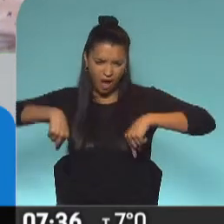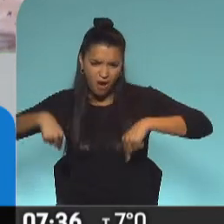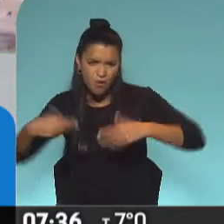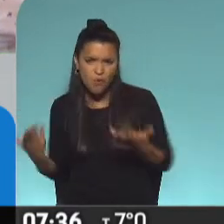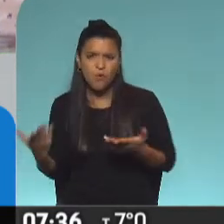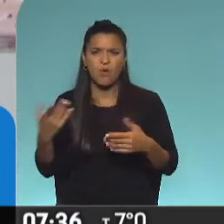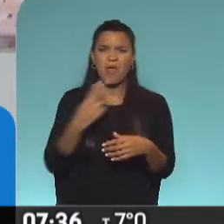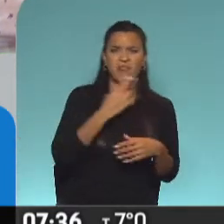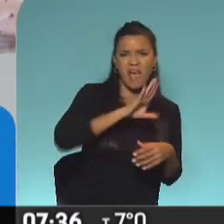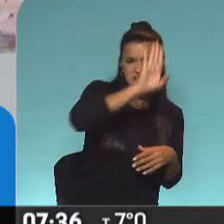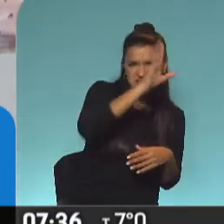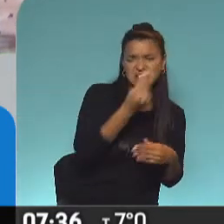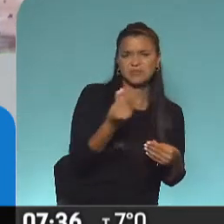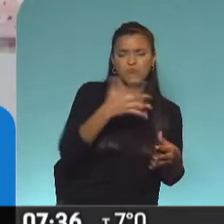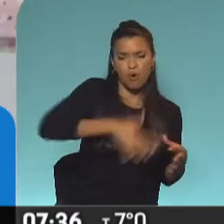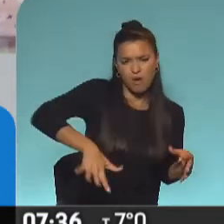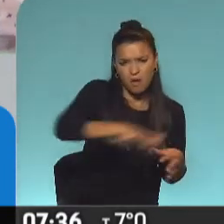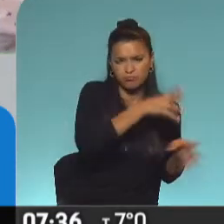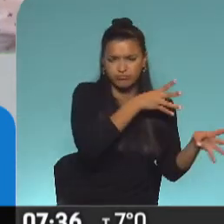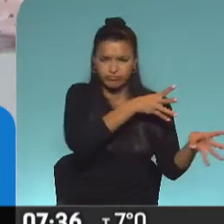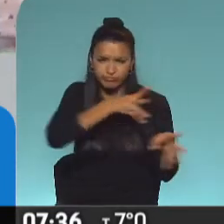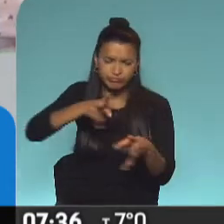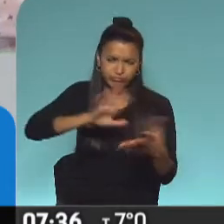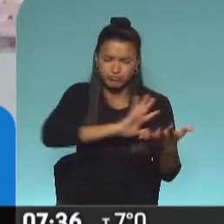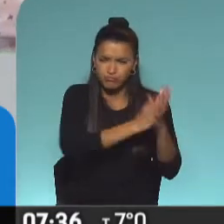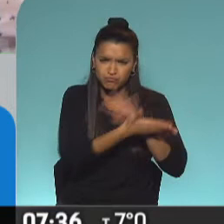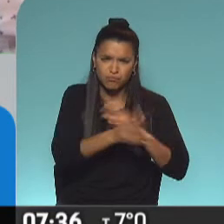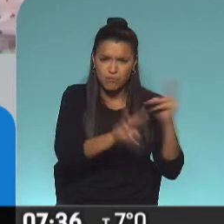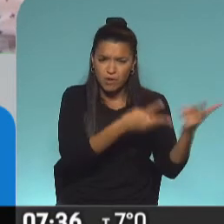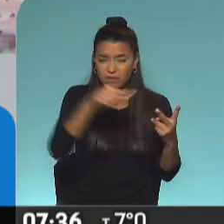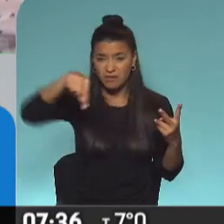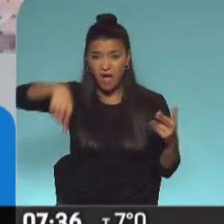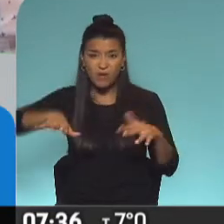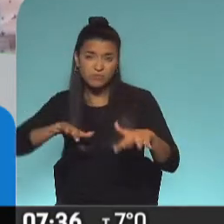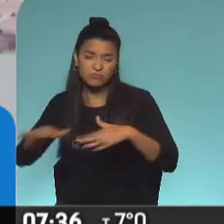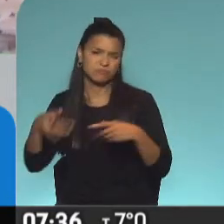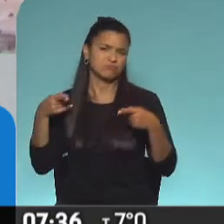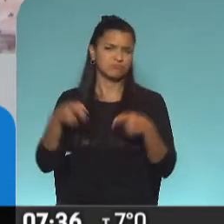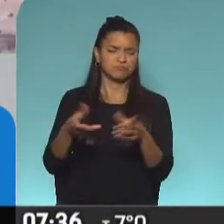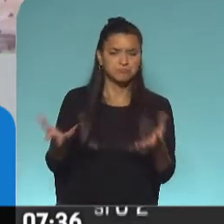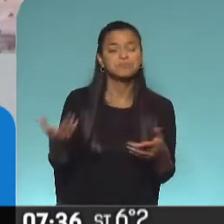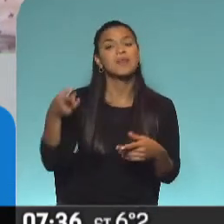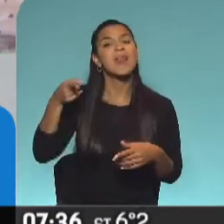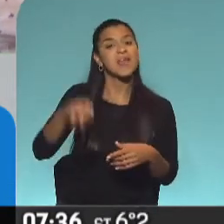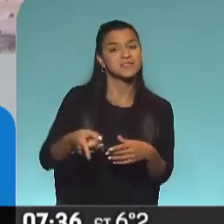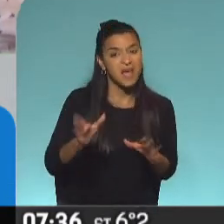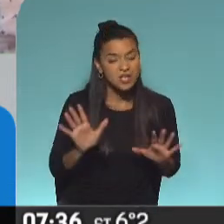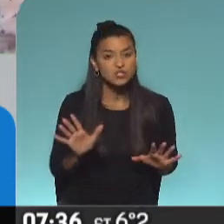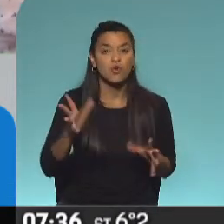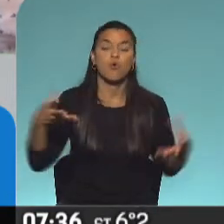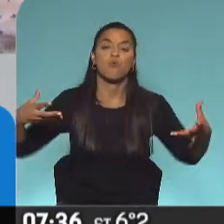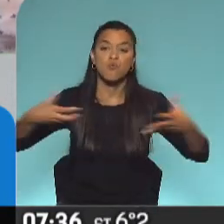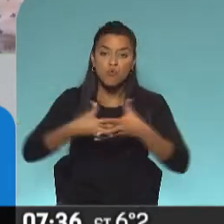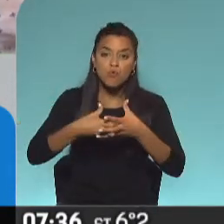el nazismo, con los campos de concentración y el exterminio generó un fuerte rechazo. Rechazo por un lado de la